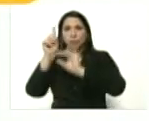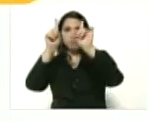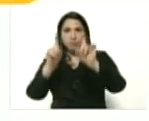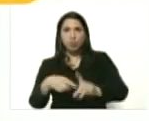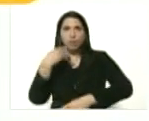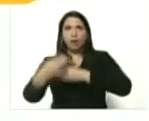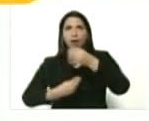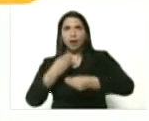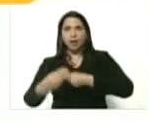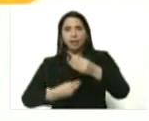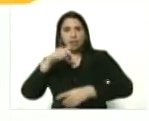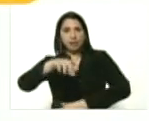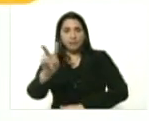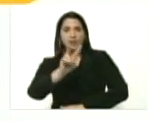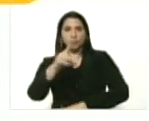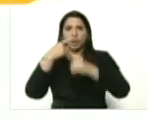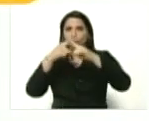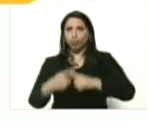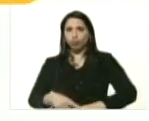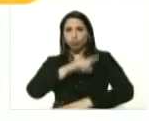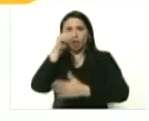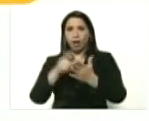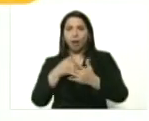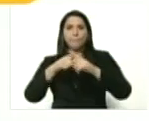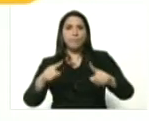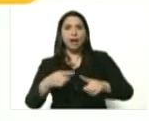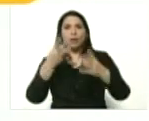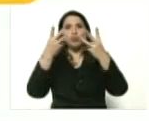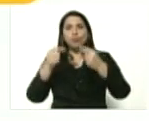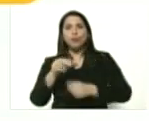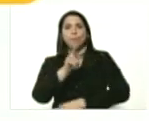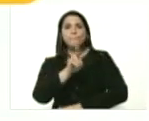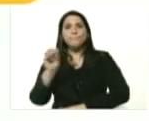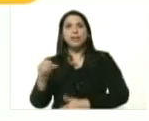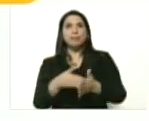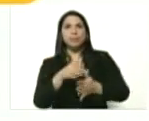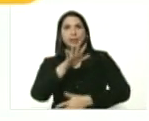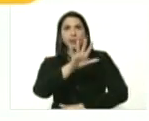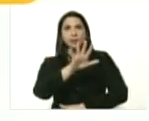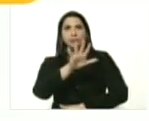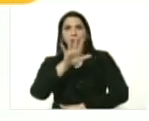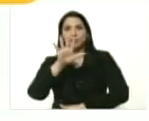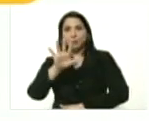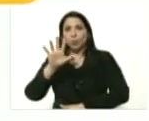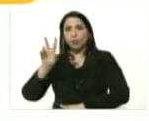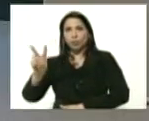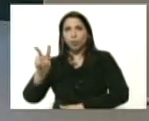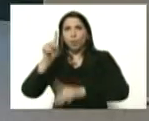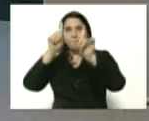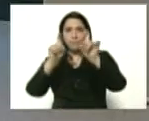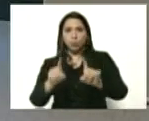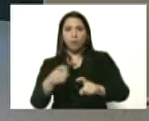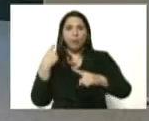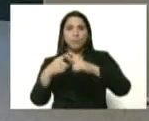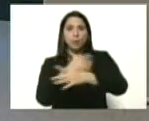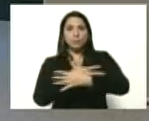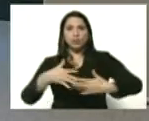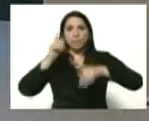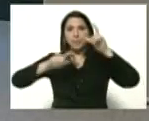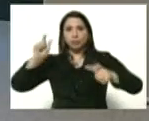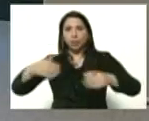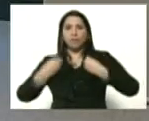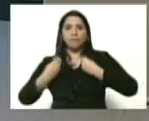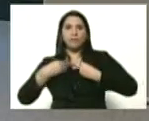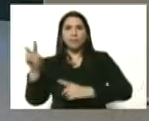616.562 pruebas en total para un número de 20.552 pruebas por millón